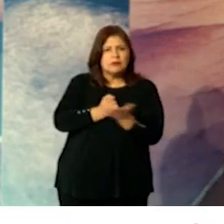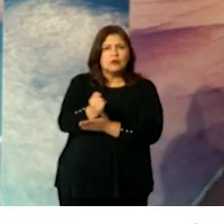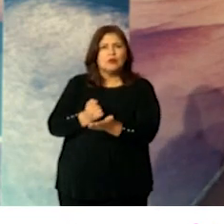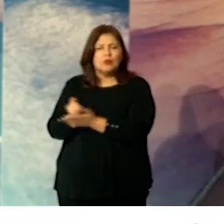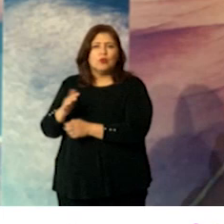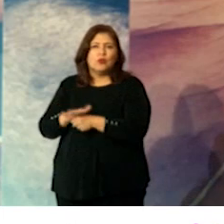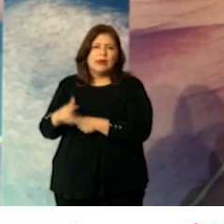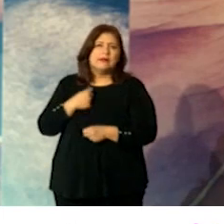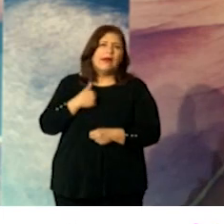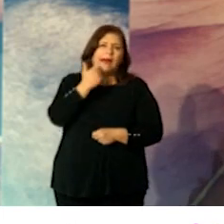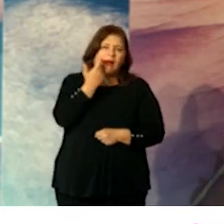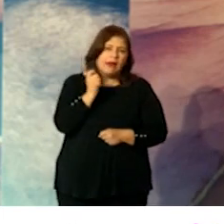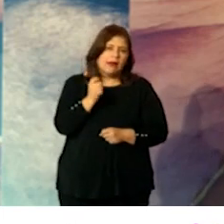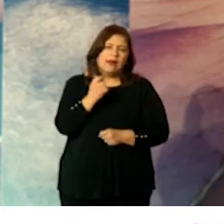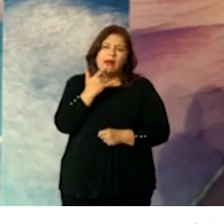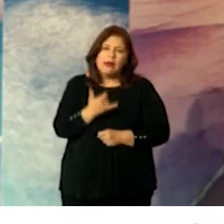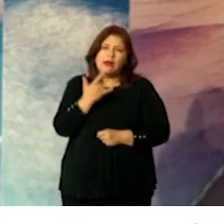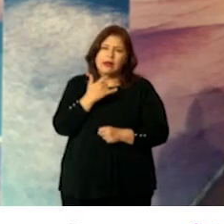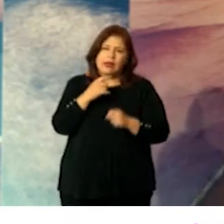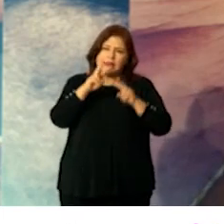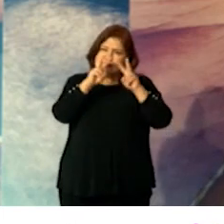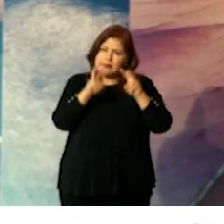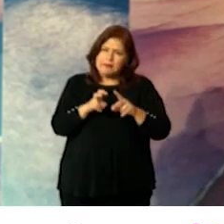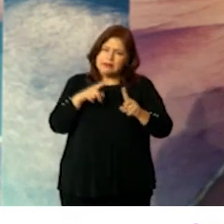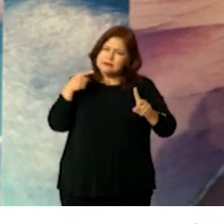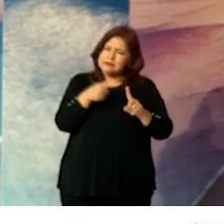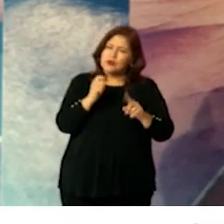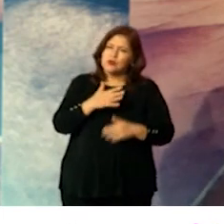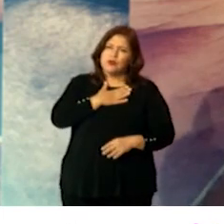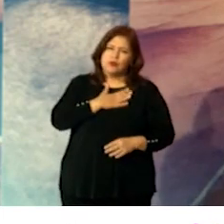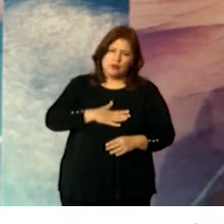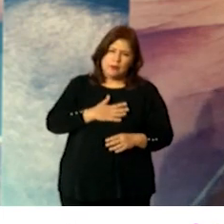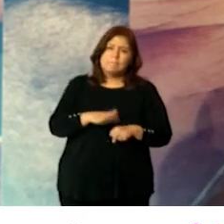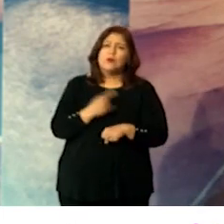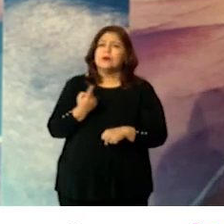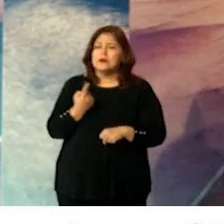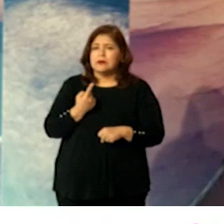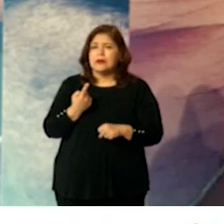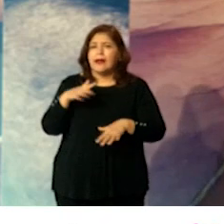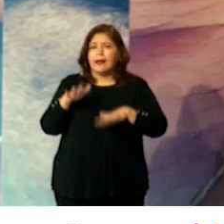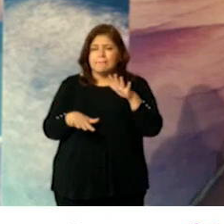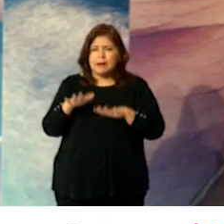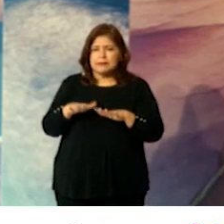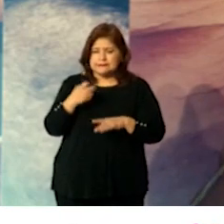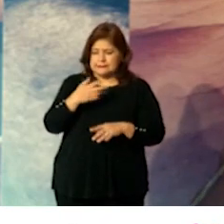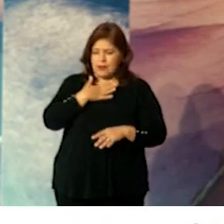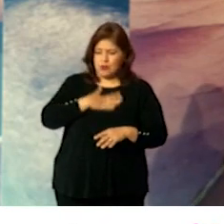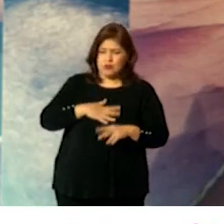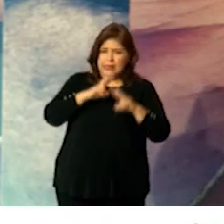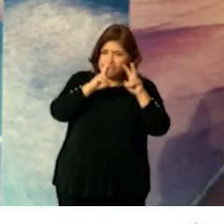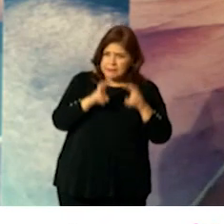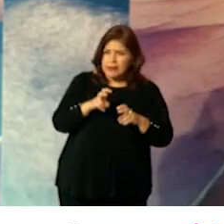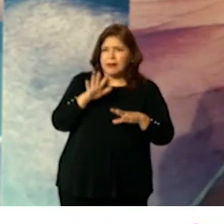es luchar por temas de justicia que en muchas ocasiones se ven más reflejadas en temas